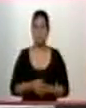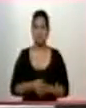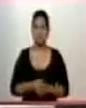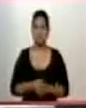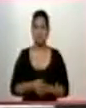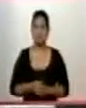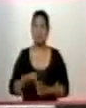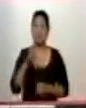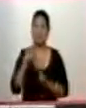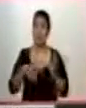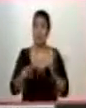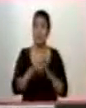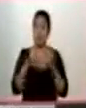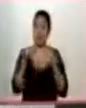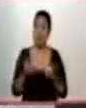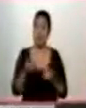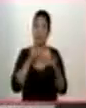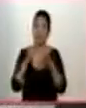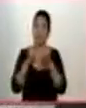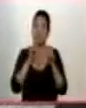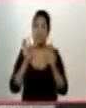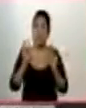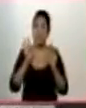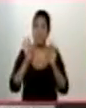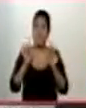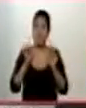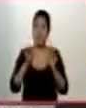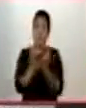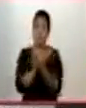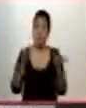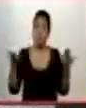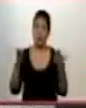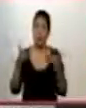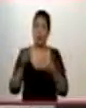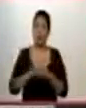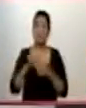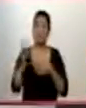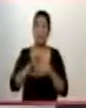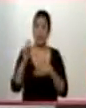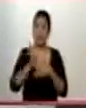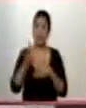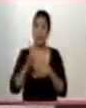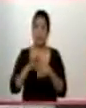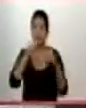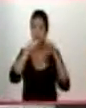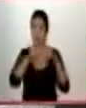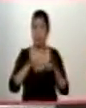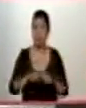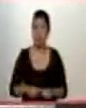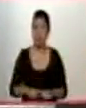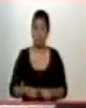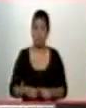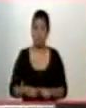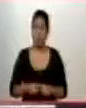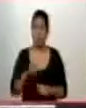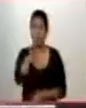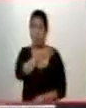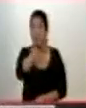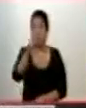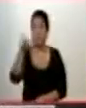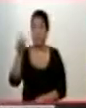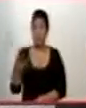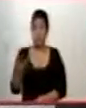lo está ratificando en esta entrevista exclusiva que ofrece para Telesur, que del total de los miembros,